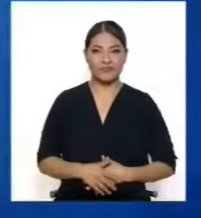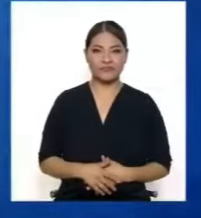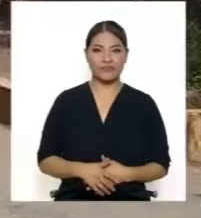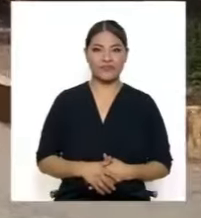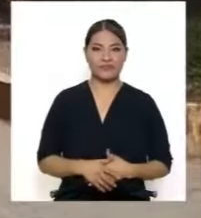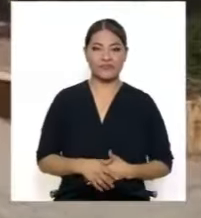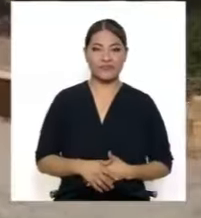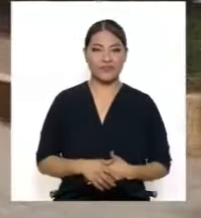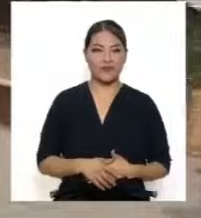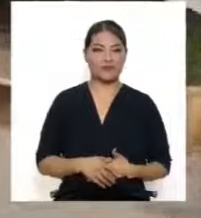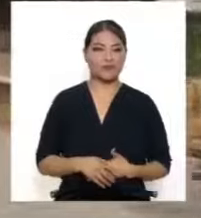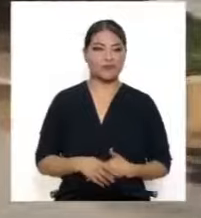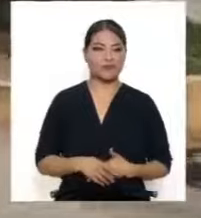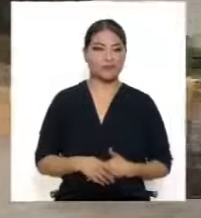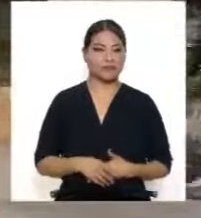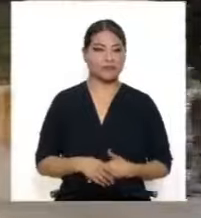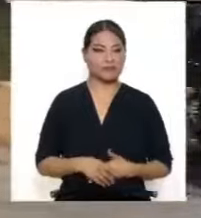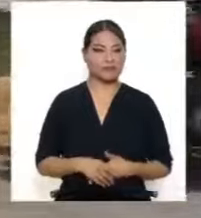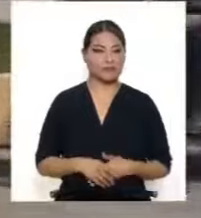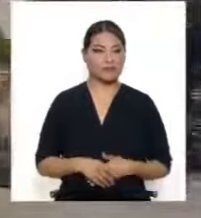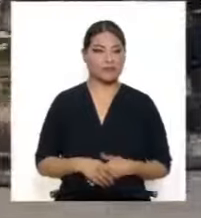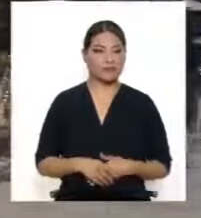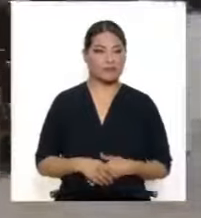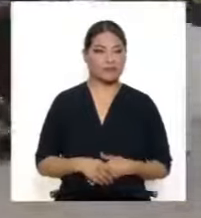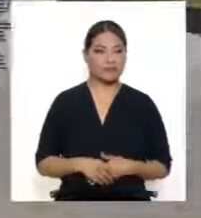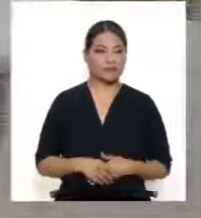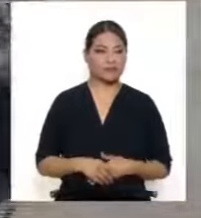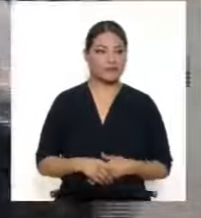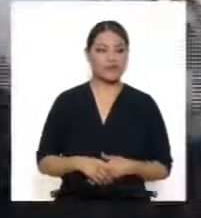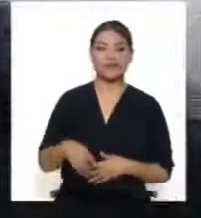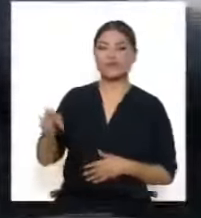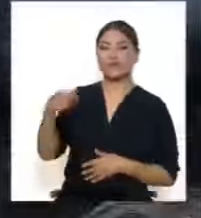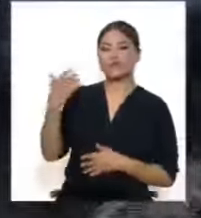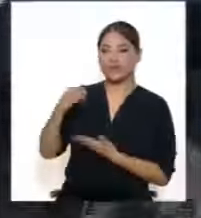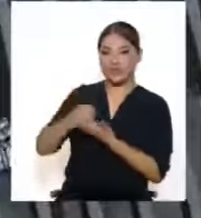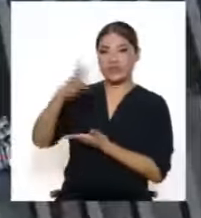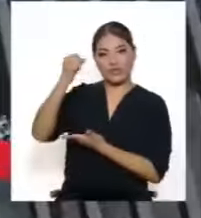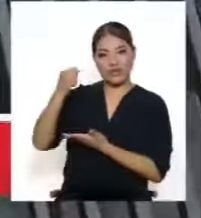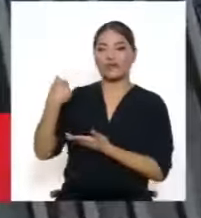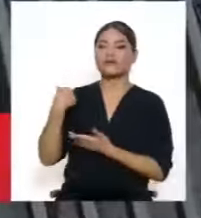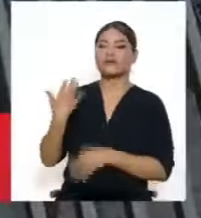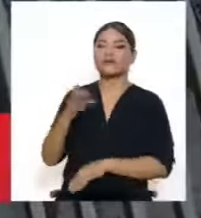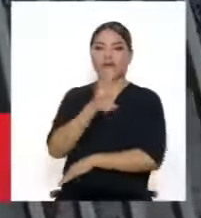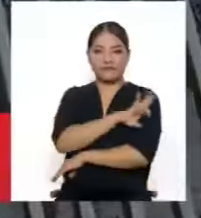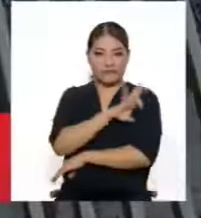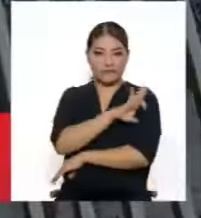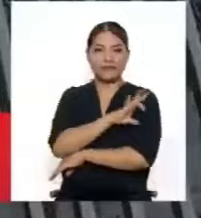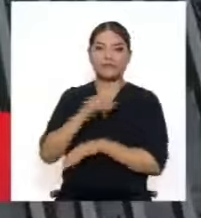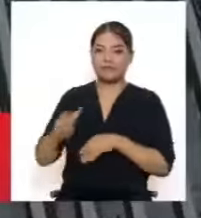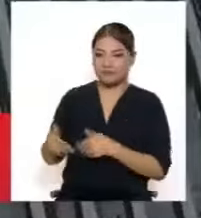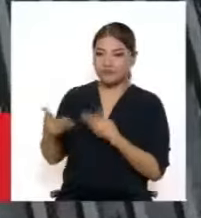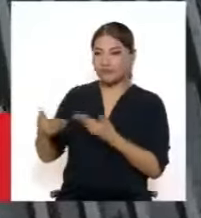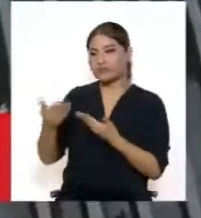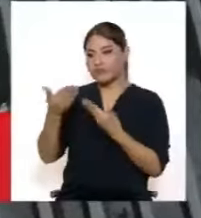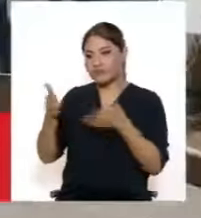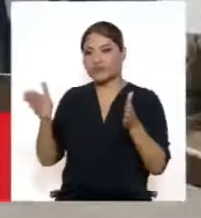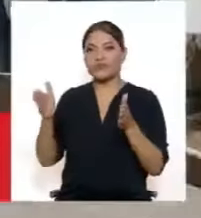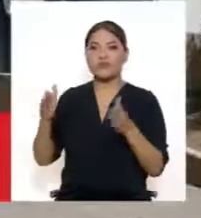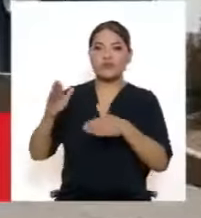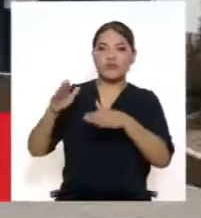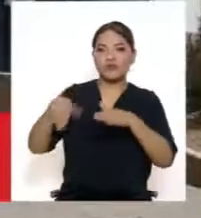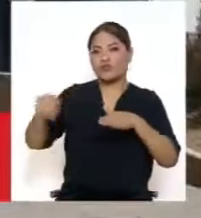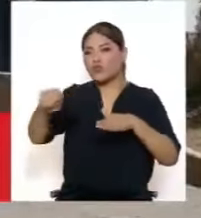paradero la división contra la corrupción con apoyo del frente policial ica y la fiscalía allanaron una vivienda del condominio alto